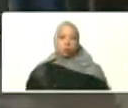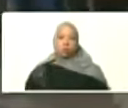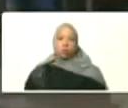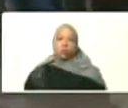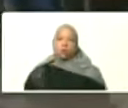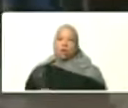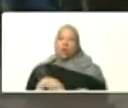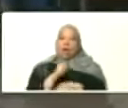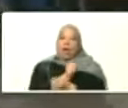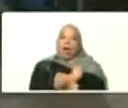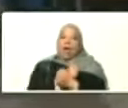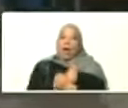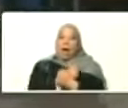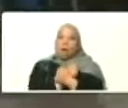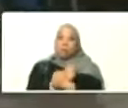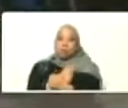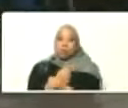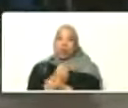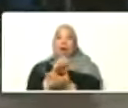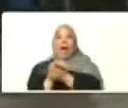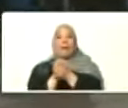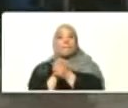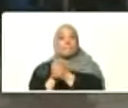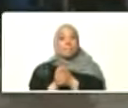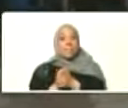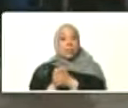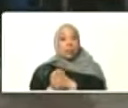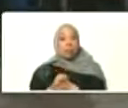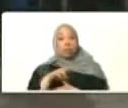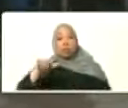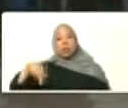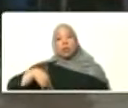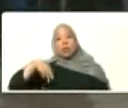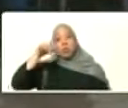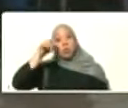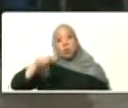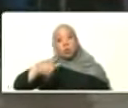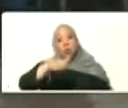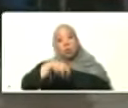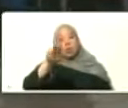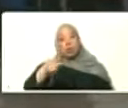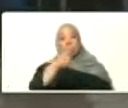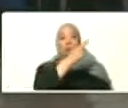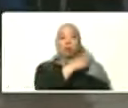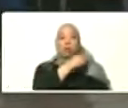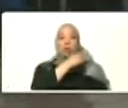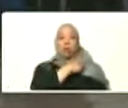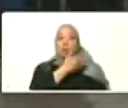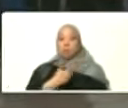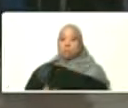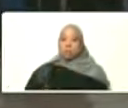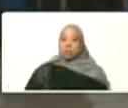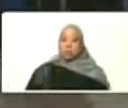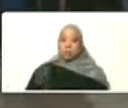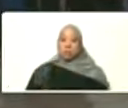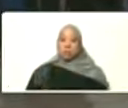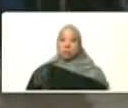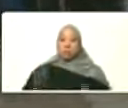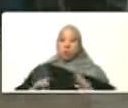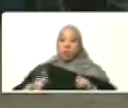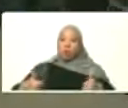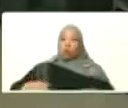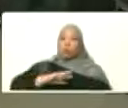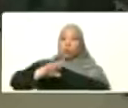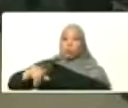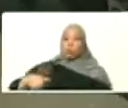amoroso, de amor, de solidaridad que tiene nuestro pueblo. Me decía la directora Gabriela, presidente, que apenas